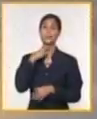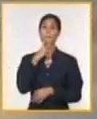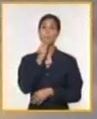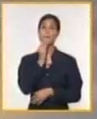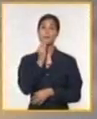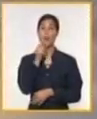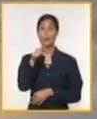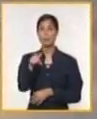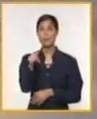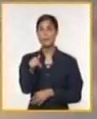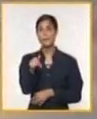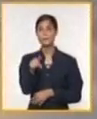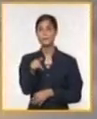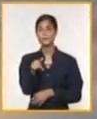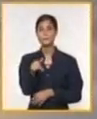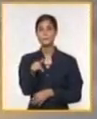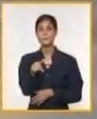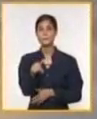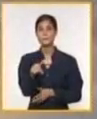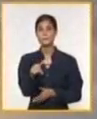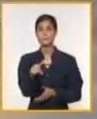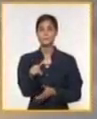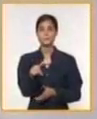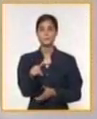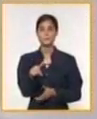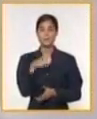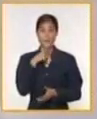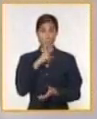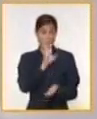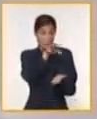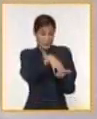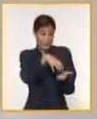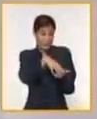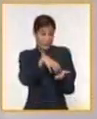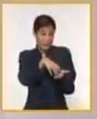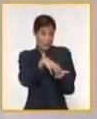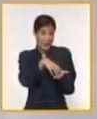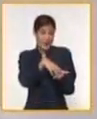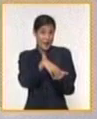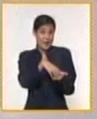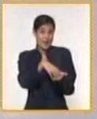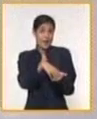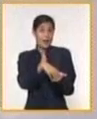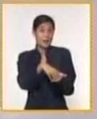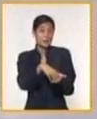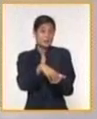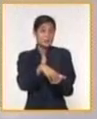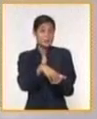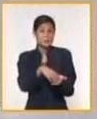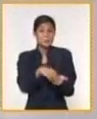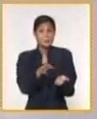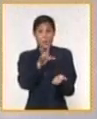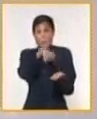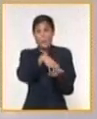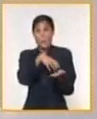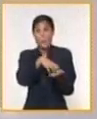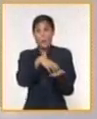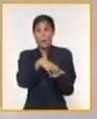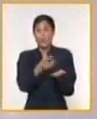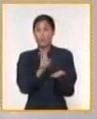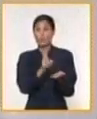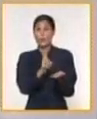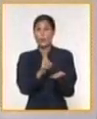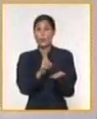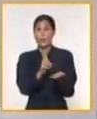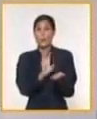empezar, es un Estado, no es ni un Estado, vamos a decir así, sí, en propiedad no es un Estado, porque